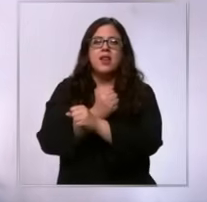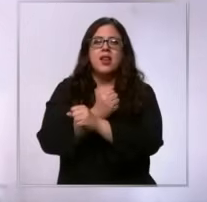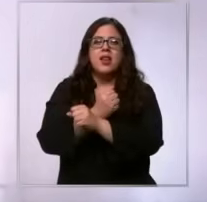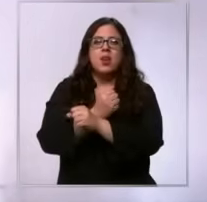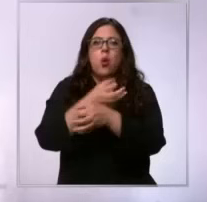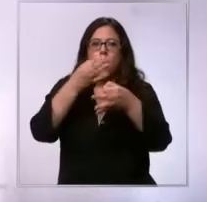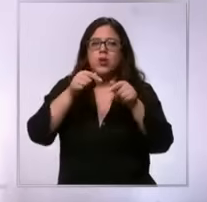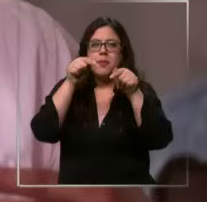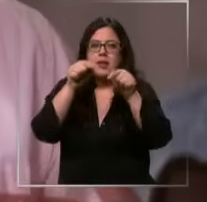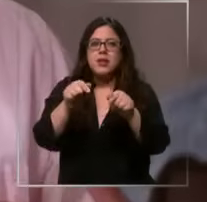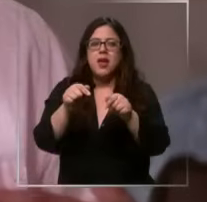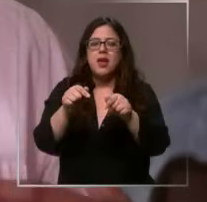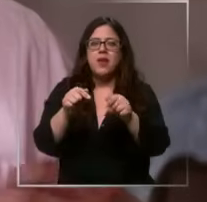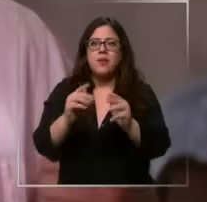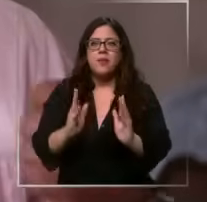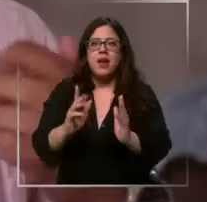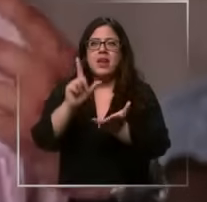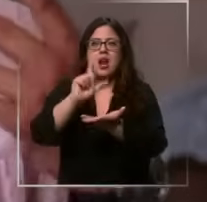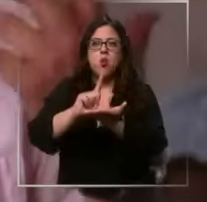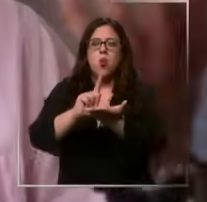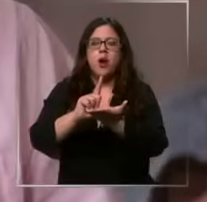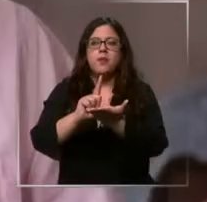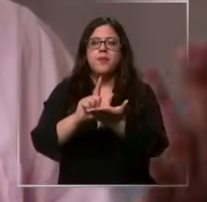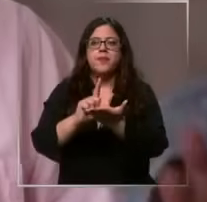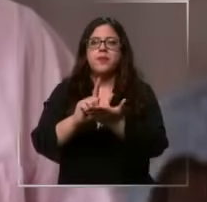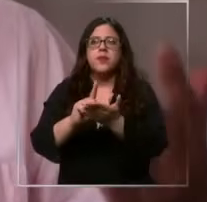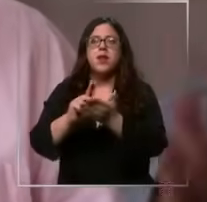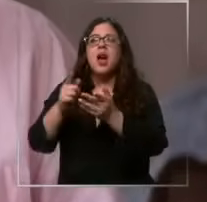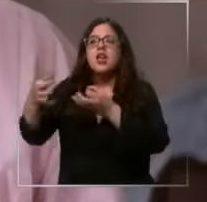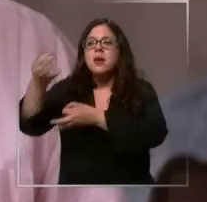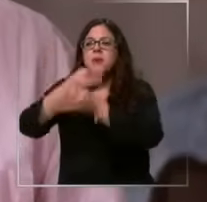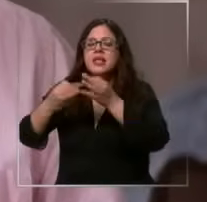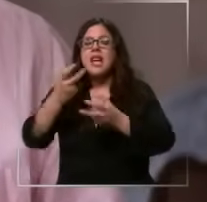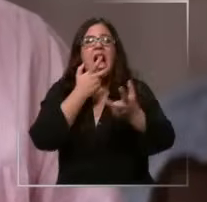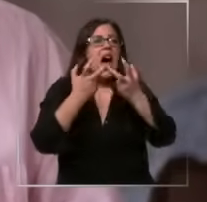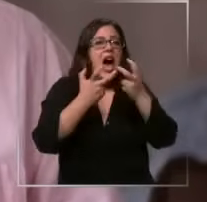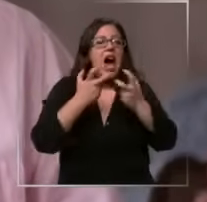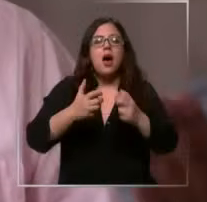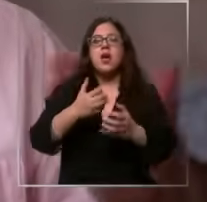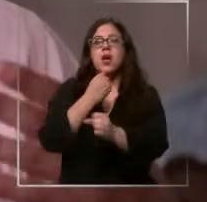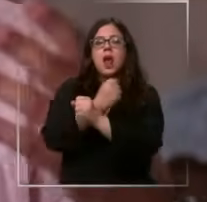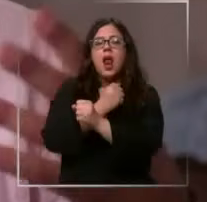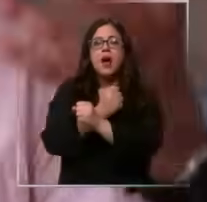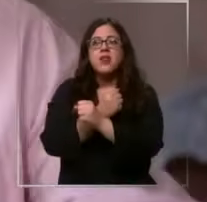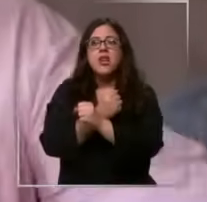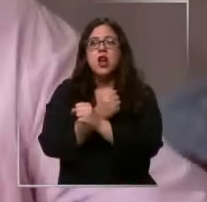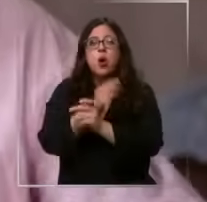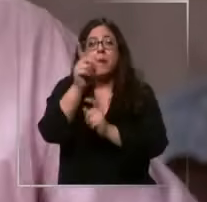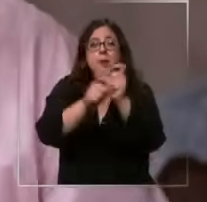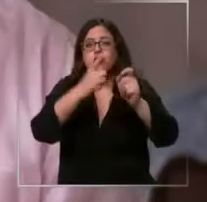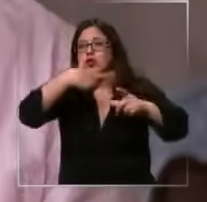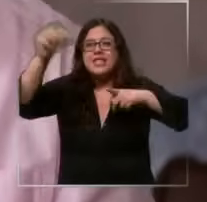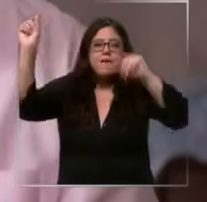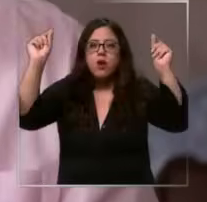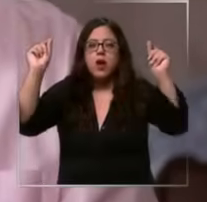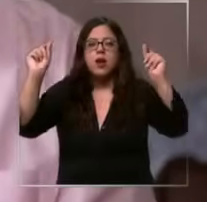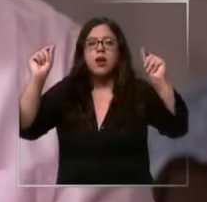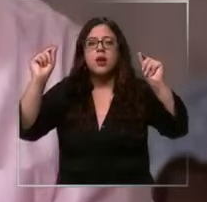ese lado del condominio. Los vecinos me contaban, nosotros gritábamos que venía carabinero para que estos tipos se fueran.